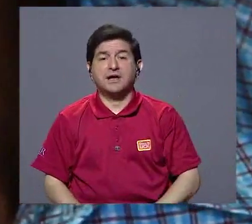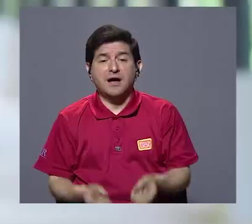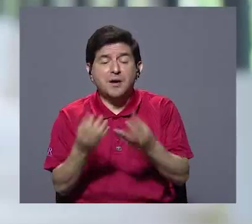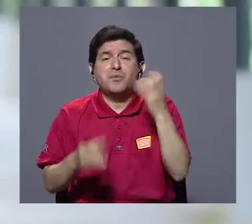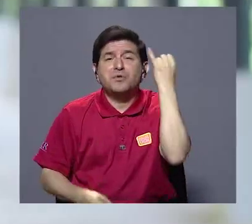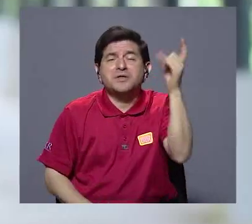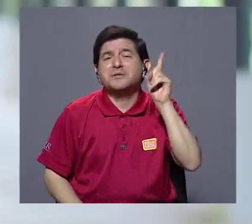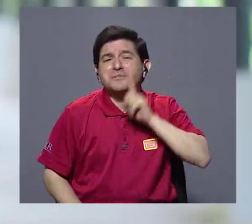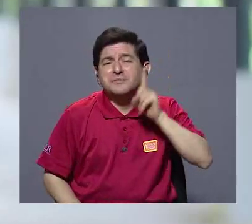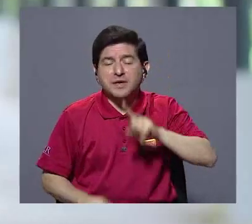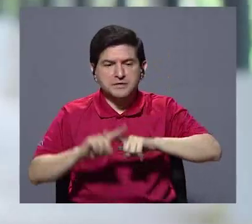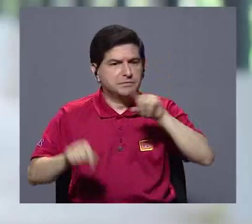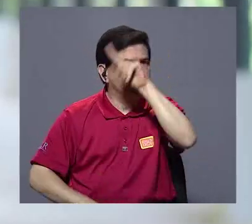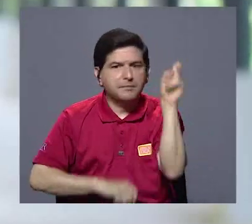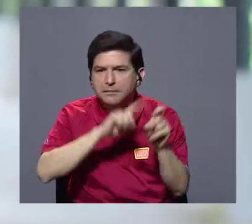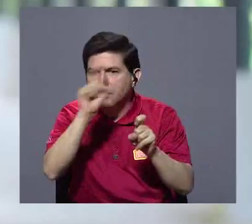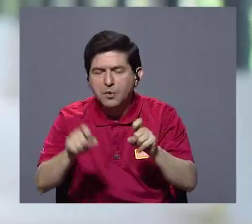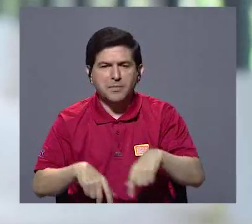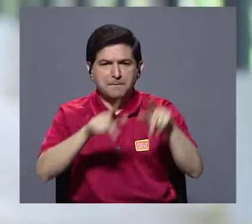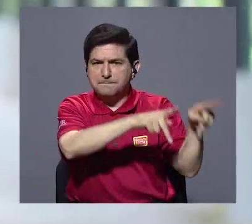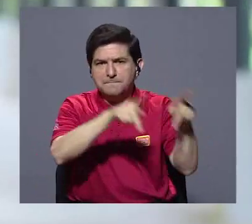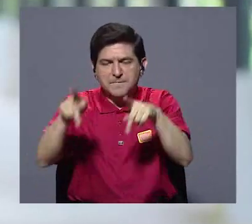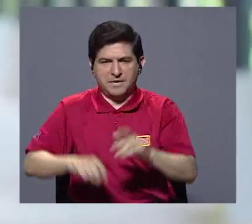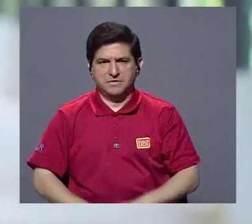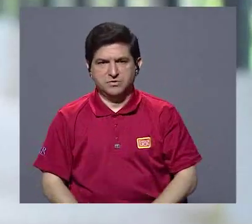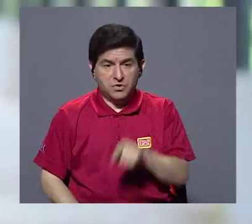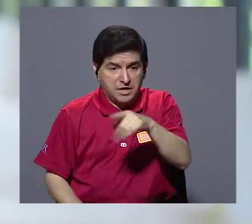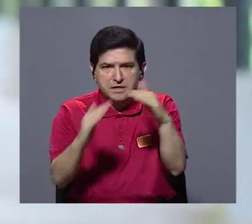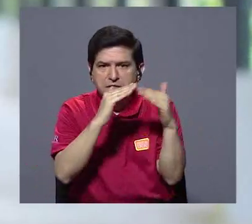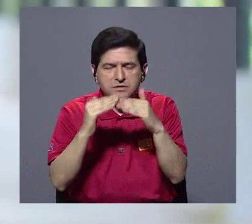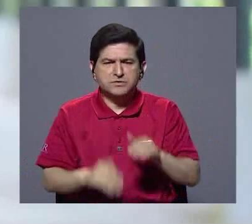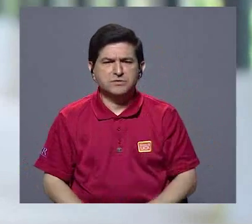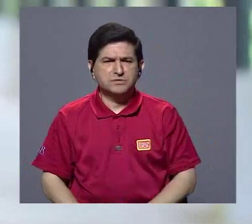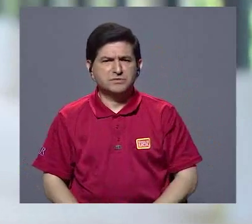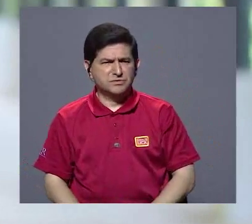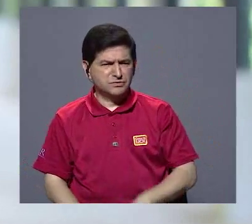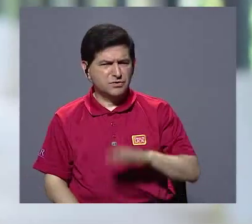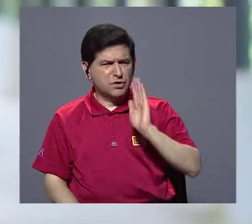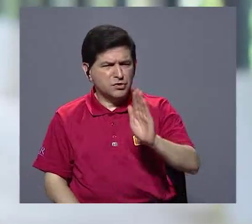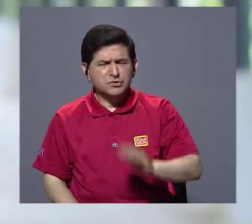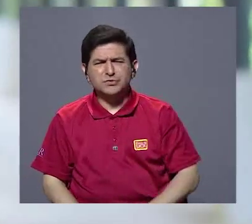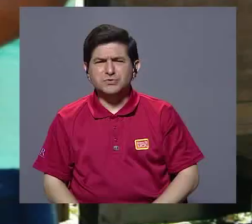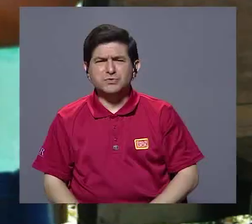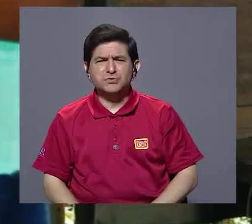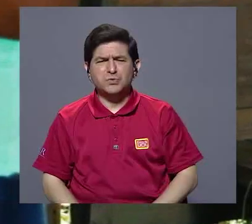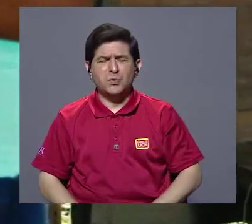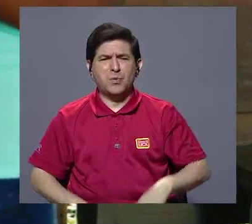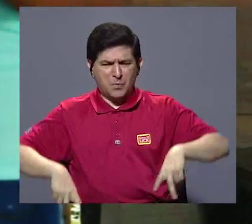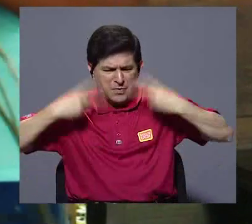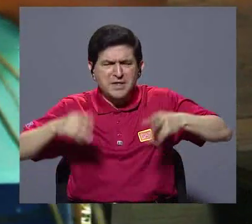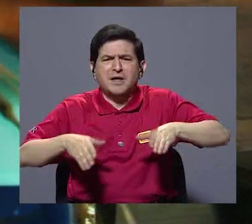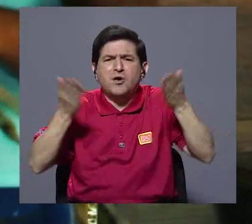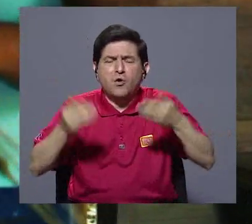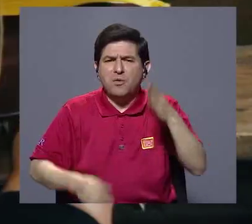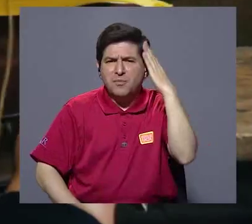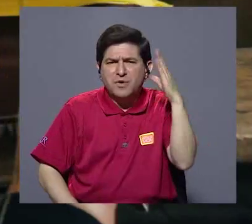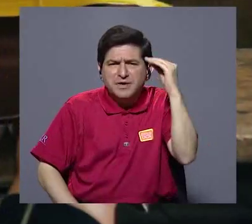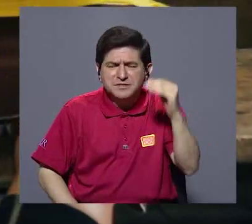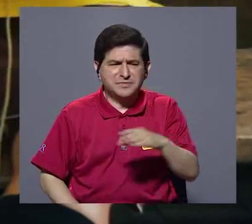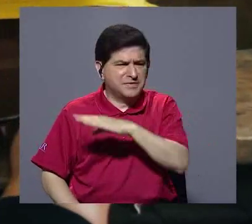de prejuicios, pero no se pregunta a estas personas, a estas comunidades, cómo es realmente su vivencia, cuáles son sus